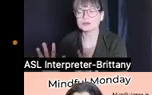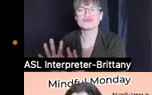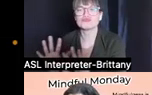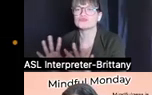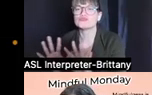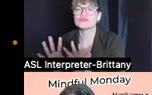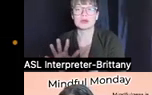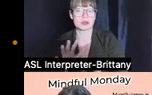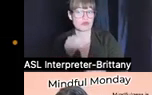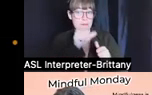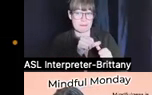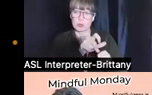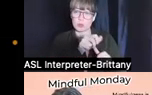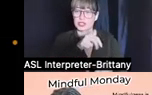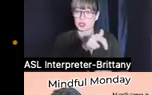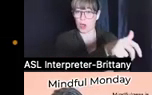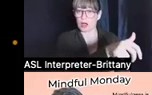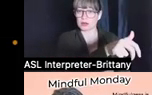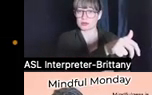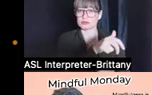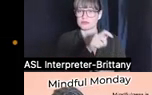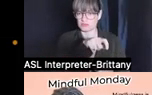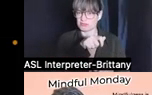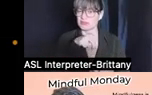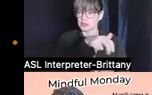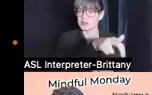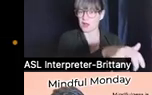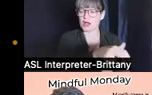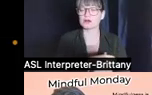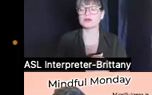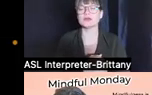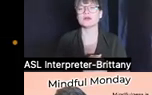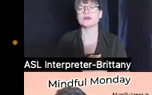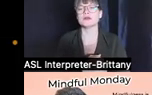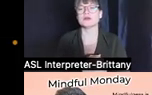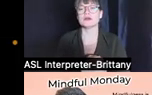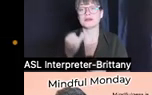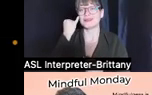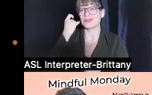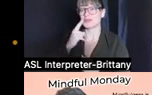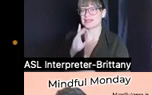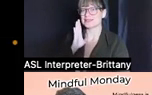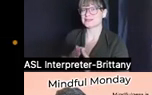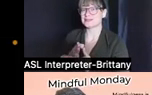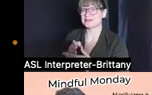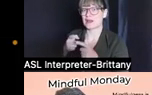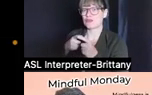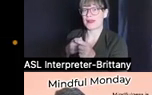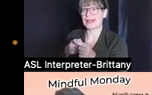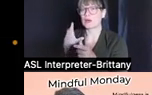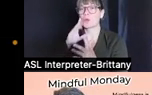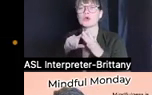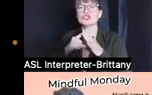Vamos a decir, recuerden, hay que caminar. Hay que decirles lo que uno quiere. Si decimos, deja de